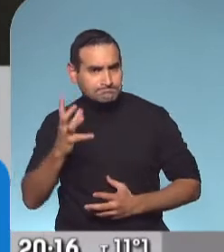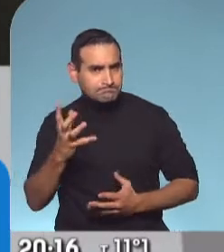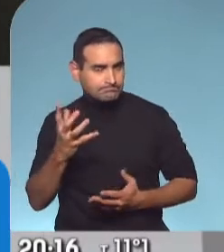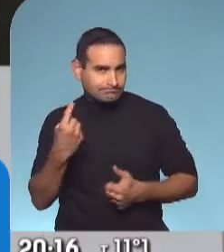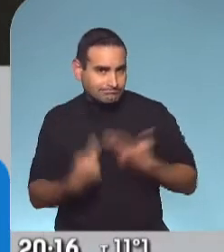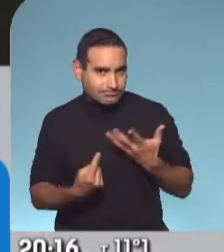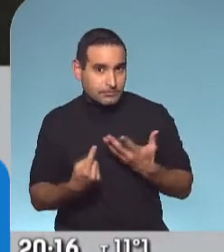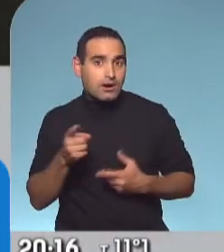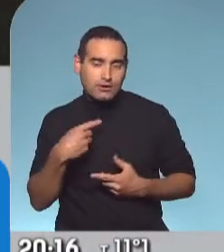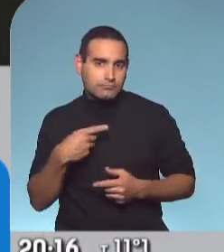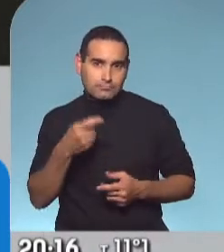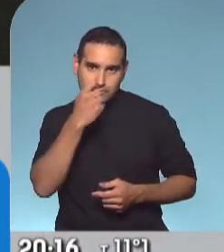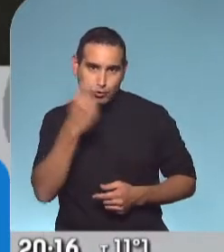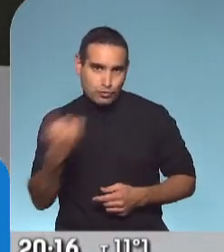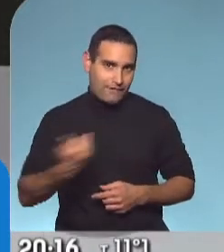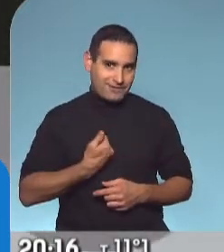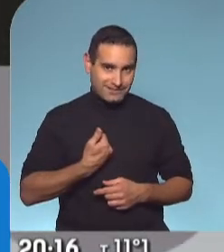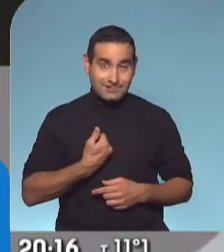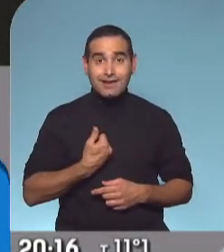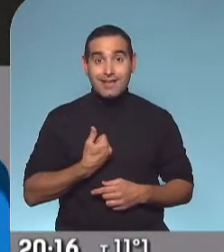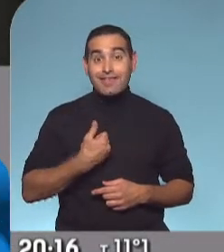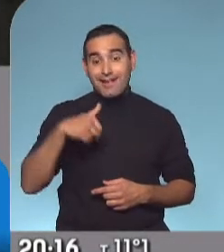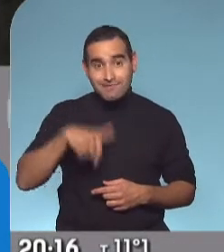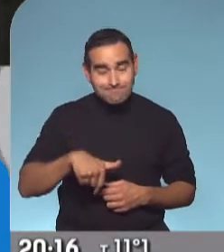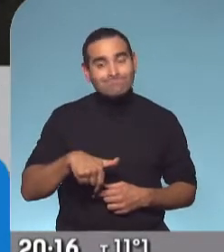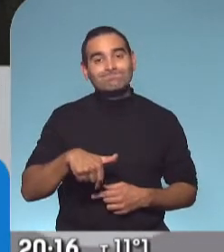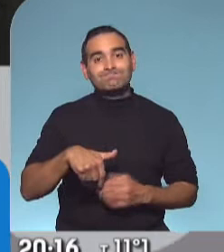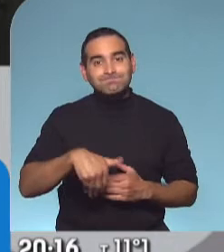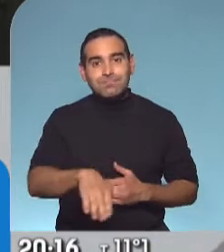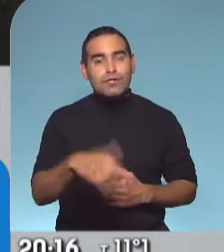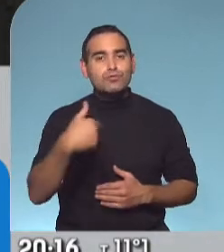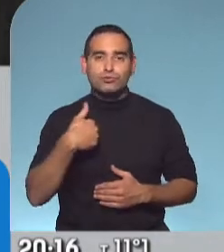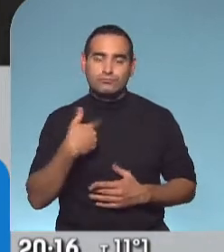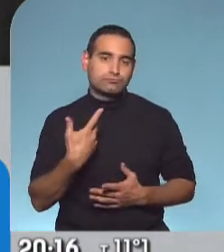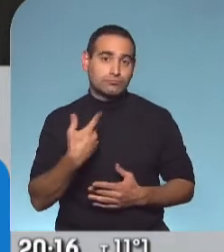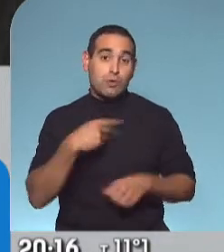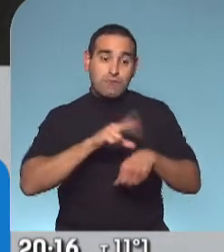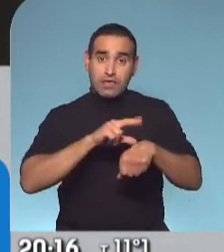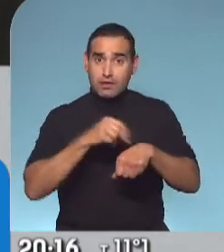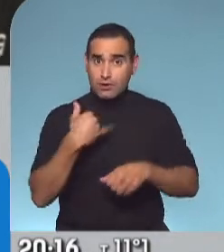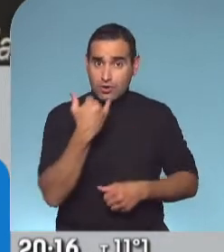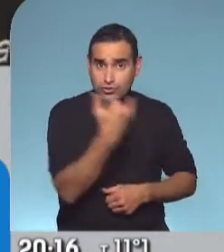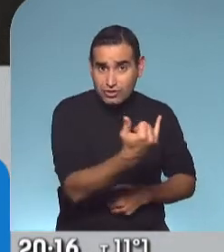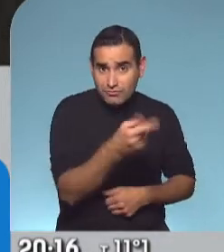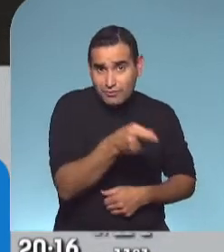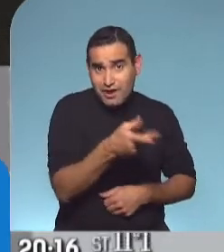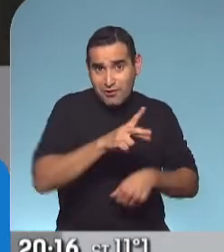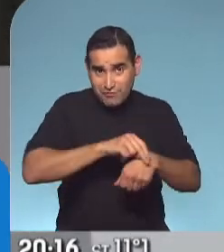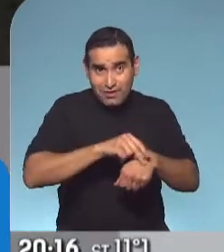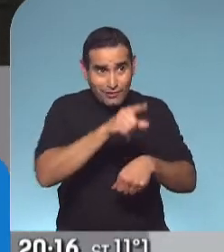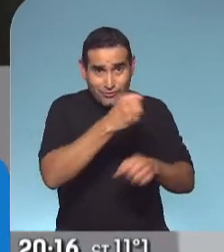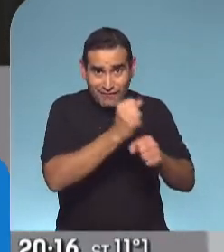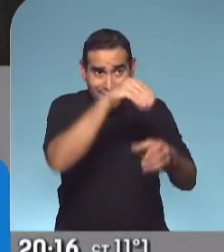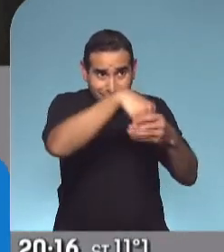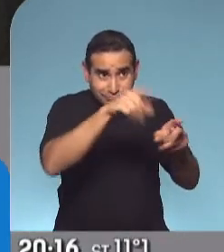Se comunicó con nosotros y a partir de eso yo me comuniqué con mi médico, que es justamente de ese lugar,